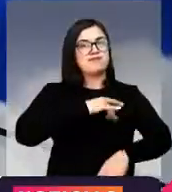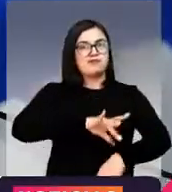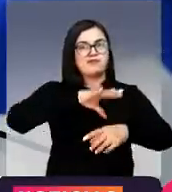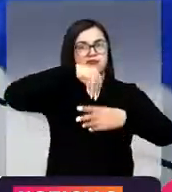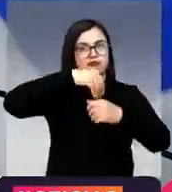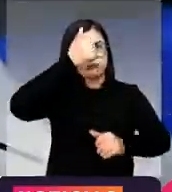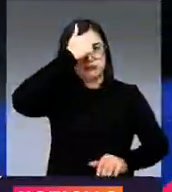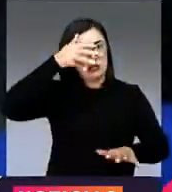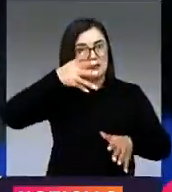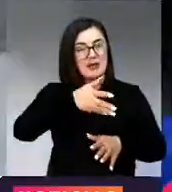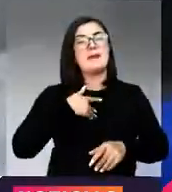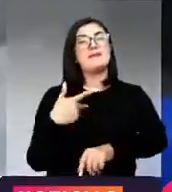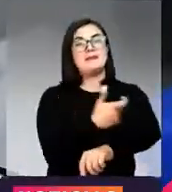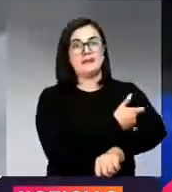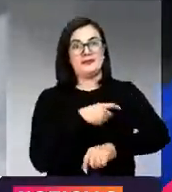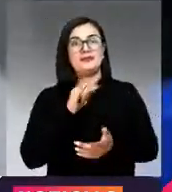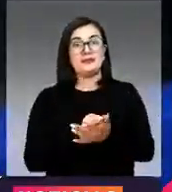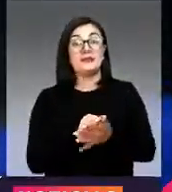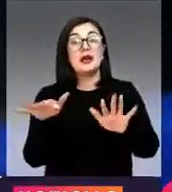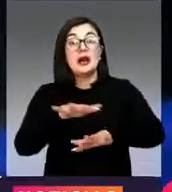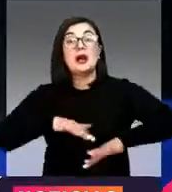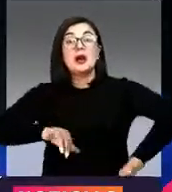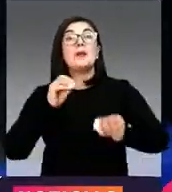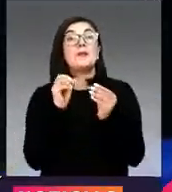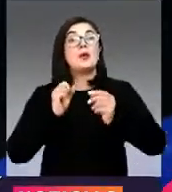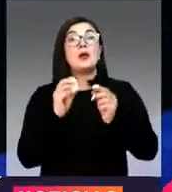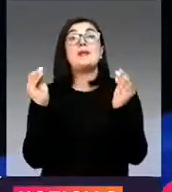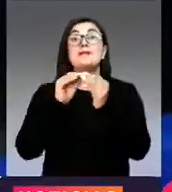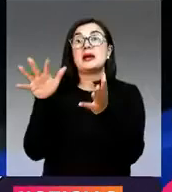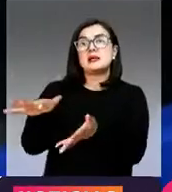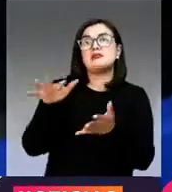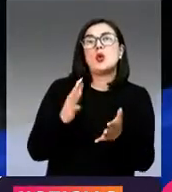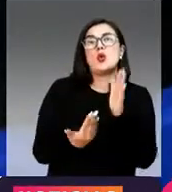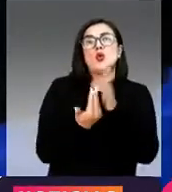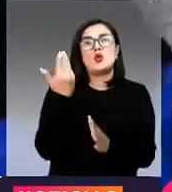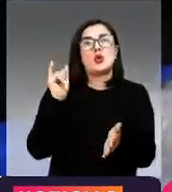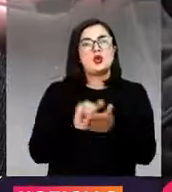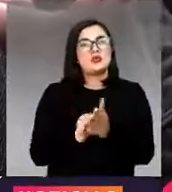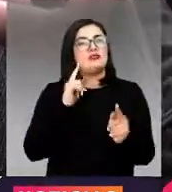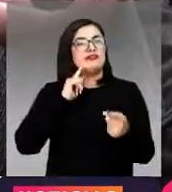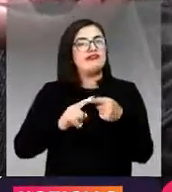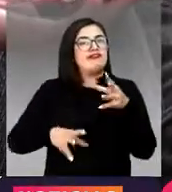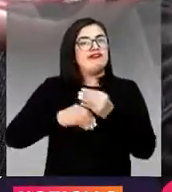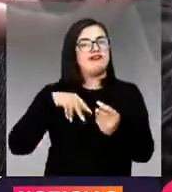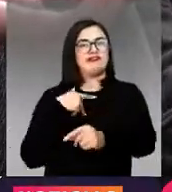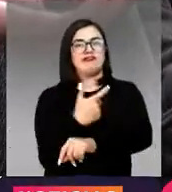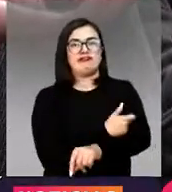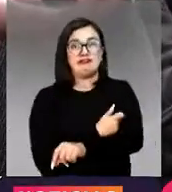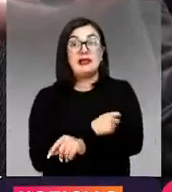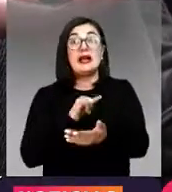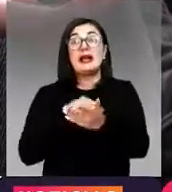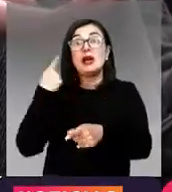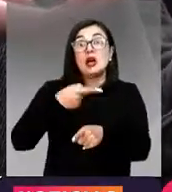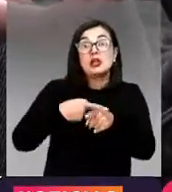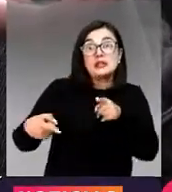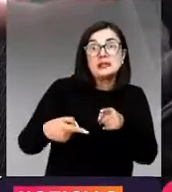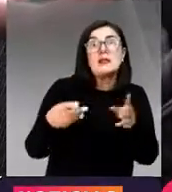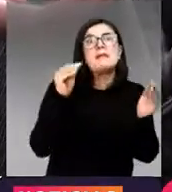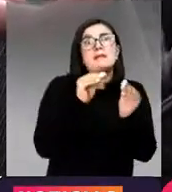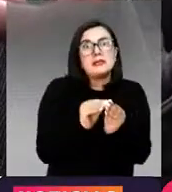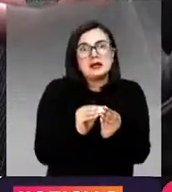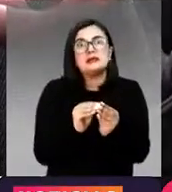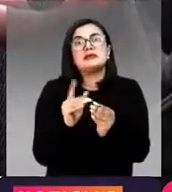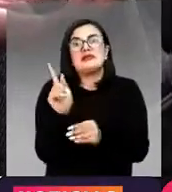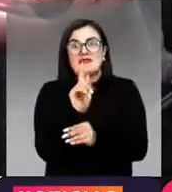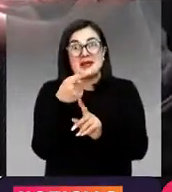línea a la capital del país llegar a una nueva vacuna para implementar el plan de vacunación es que la semana entrante también todavía en el mes de